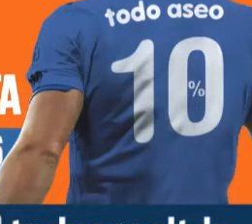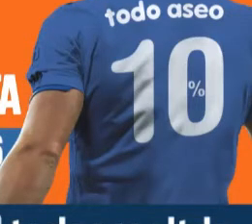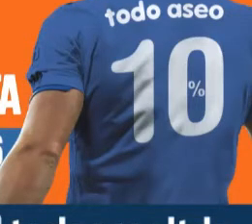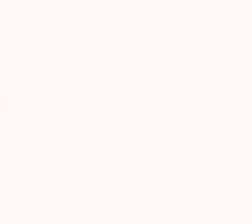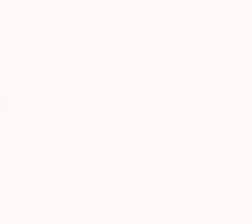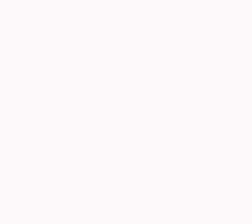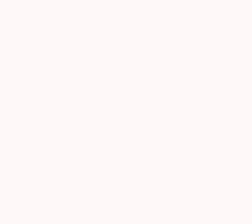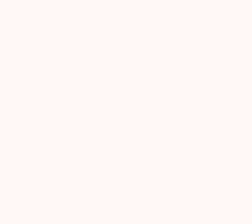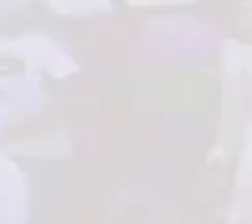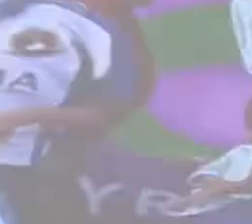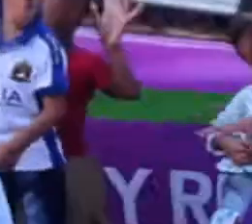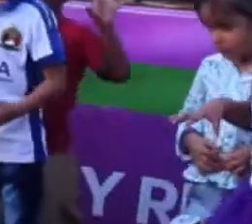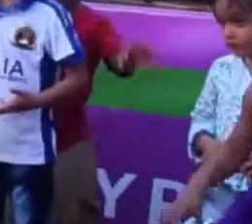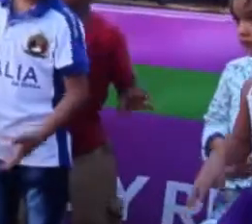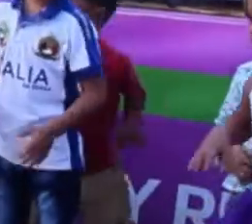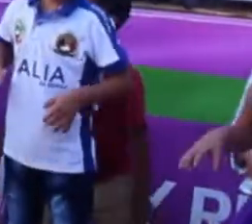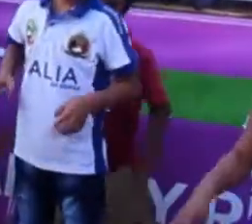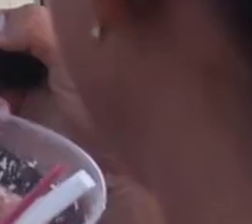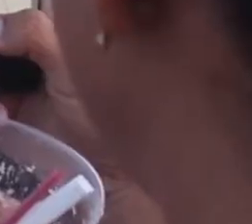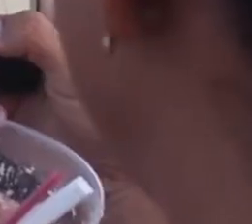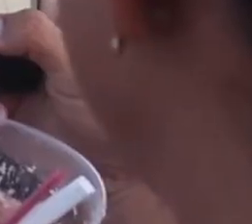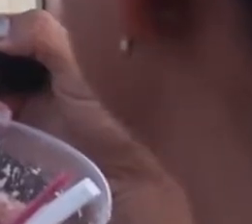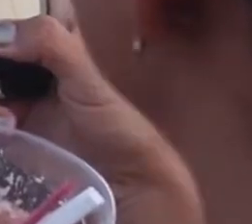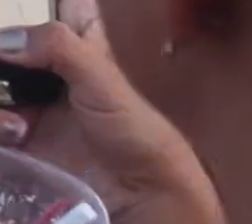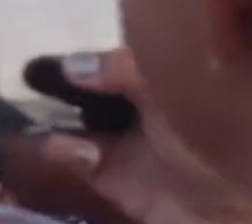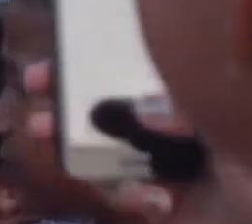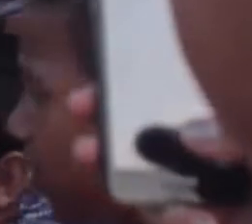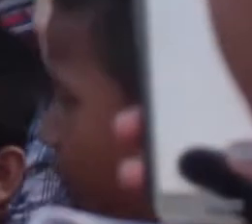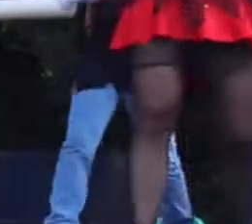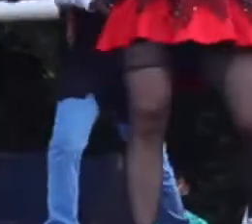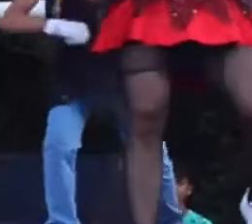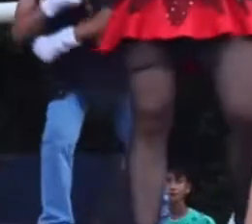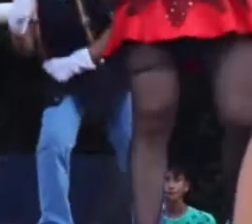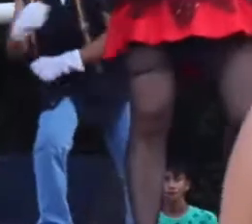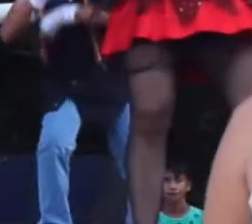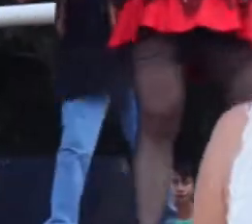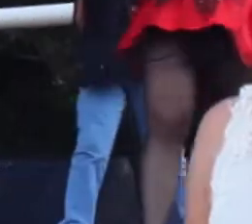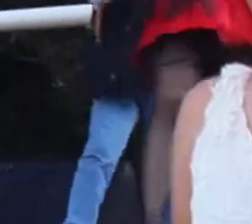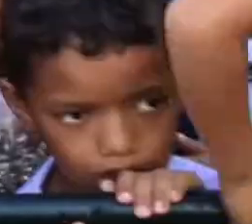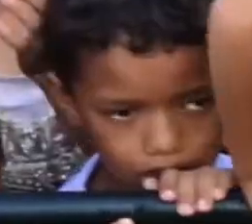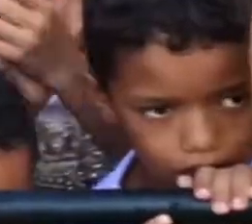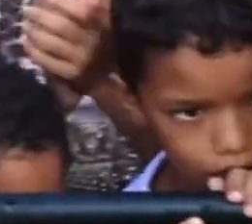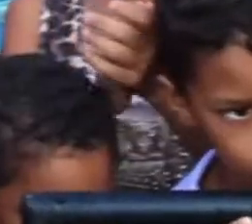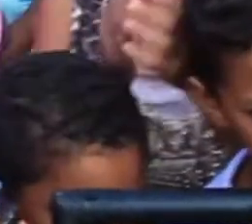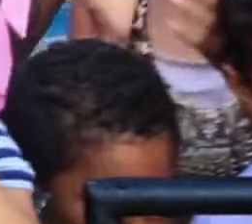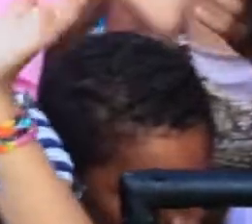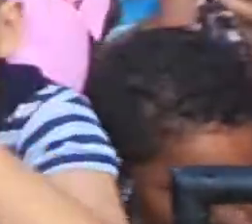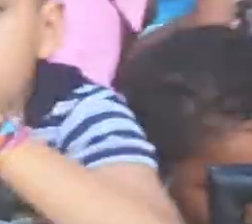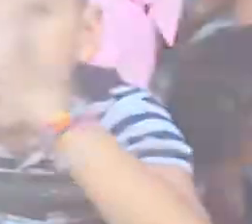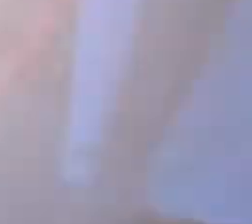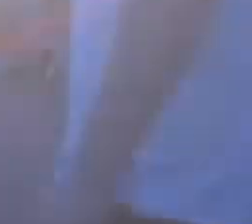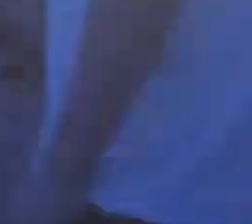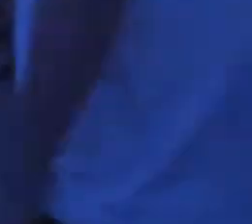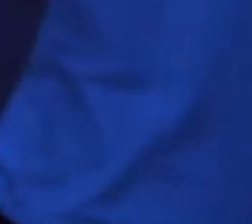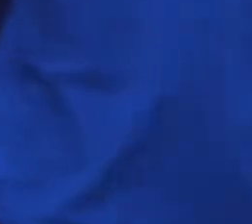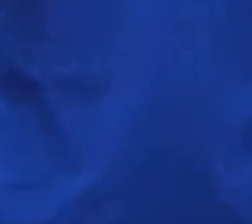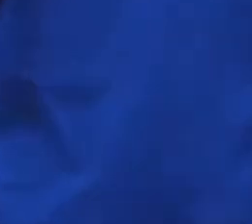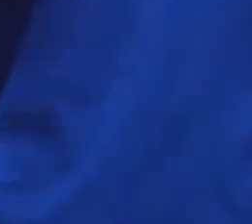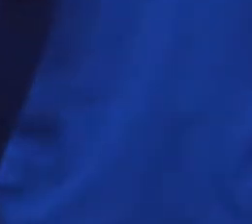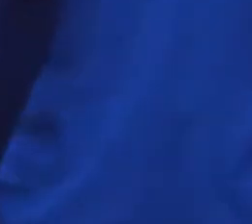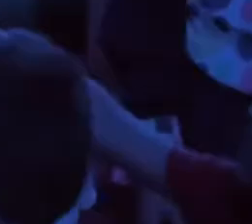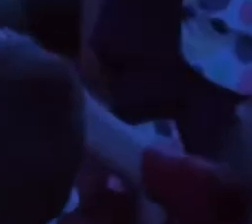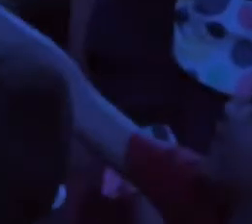de venta. Solo falta un día para la gran celebración del Día Dulce, el día de Halloween. Mañana